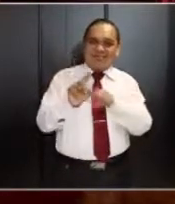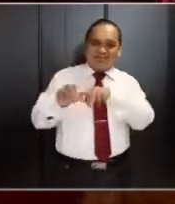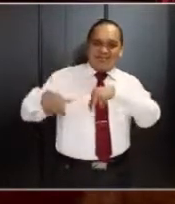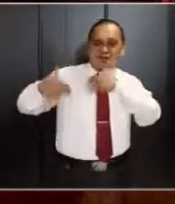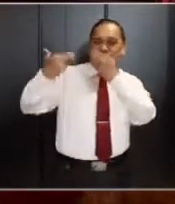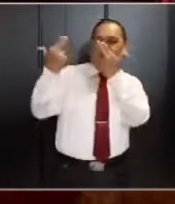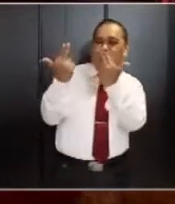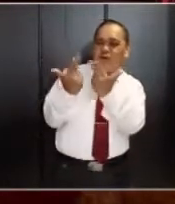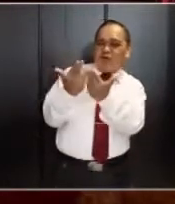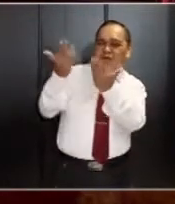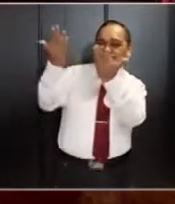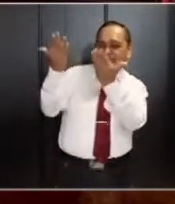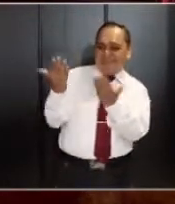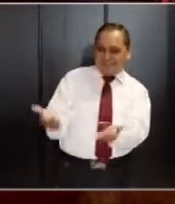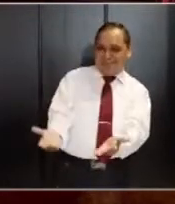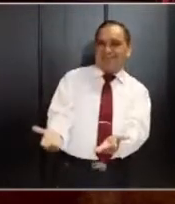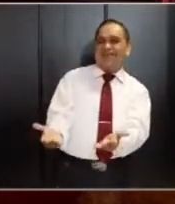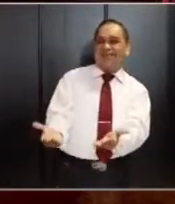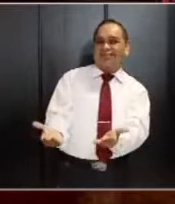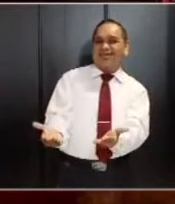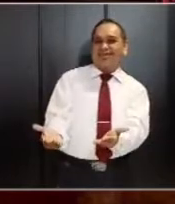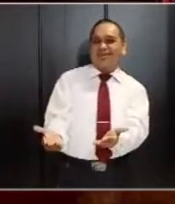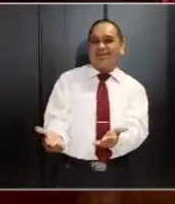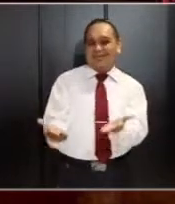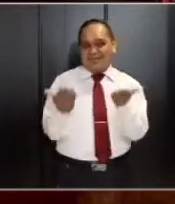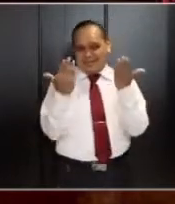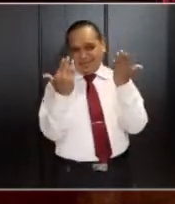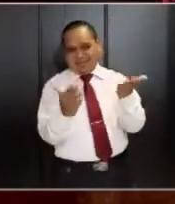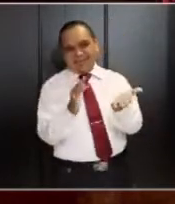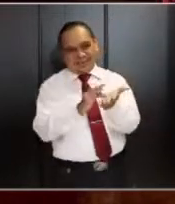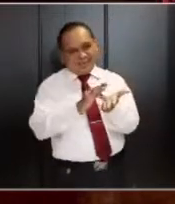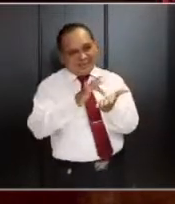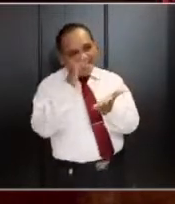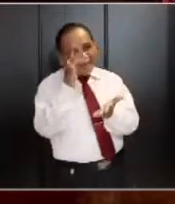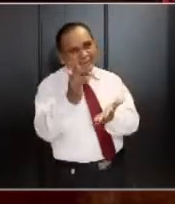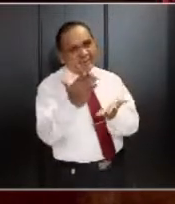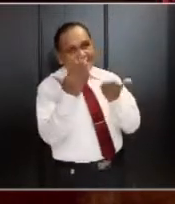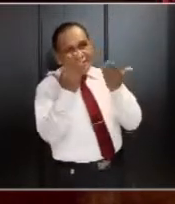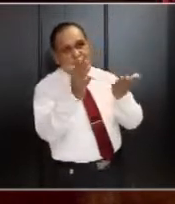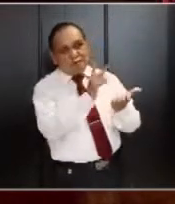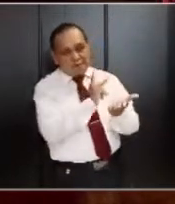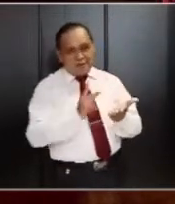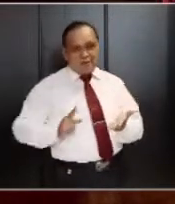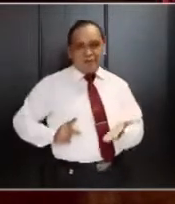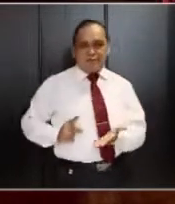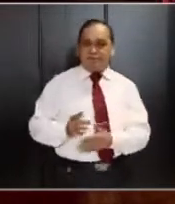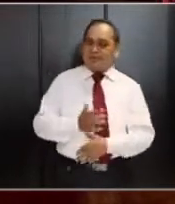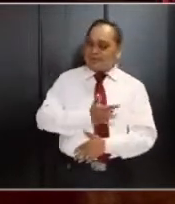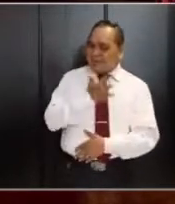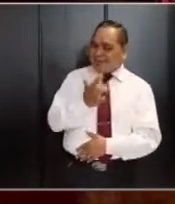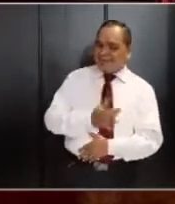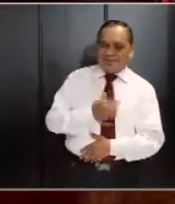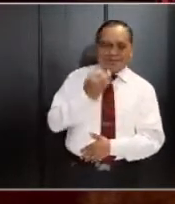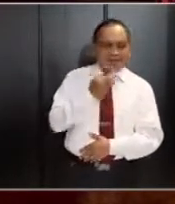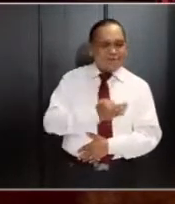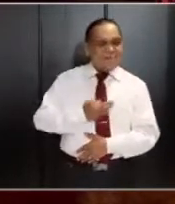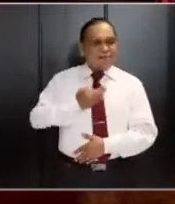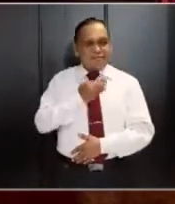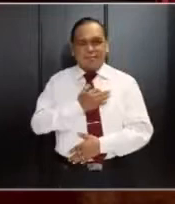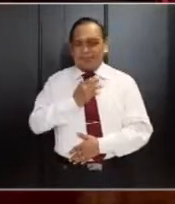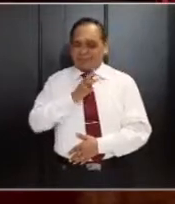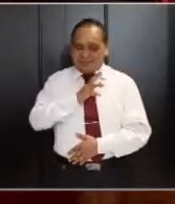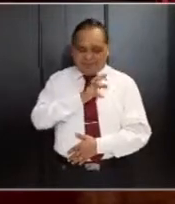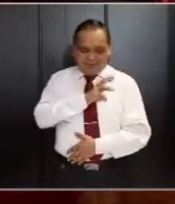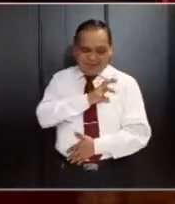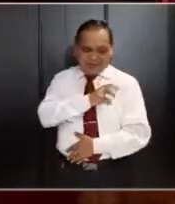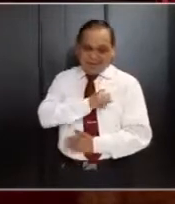que nunca soñamos tener. Así que muchas gracias para nuestro presidente. Motivos de mucha alegría de verlo, el cariño que